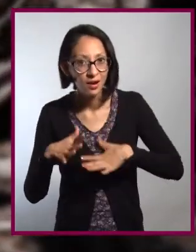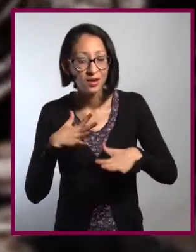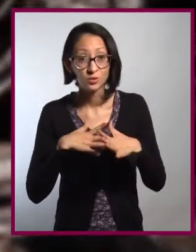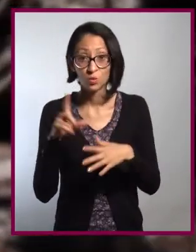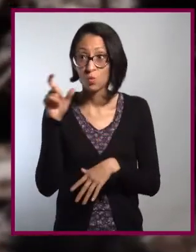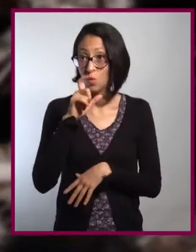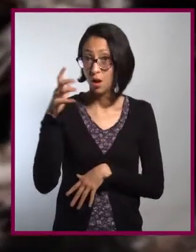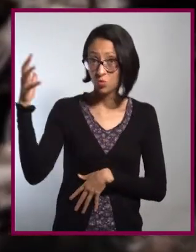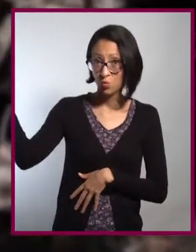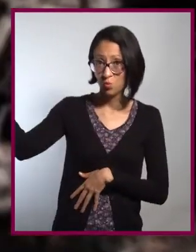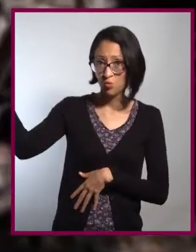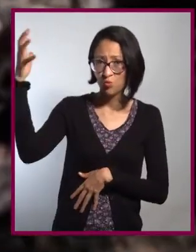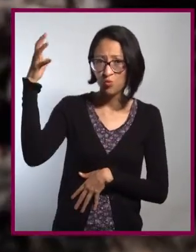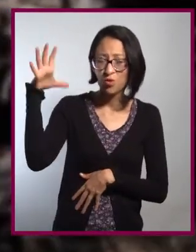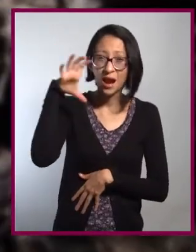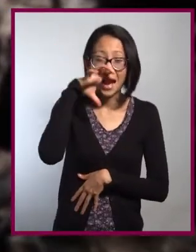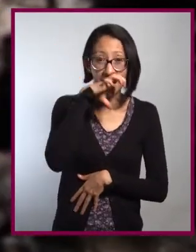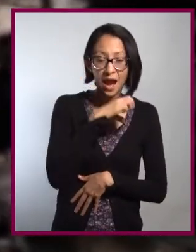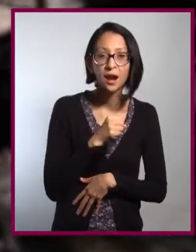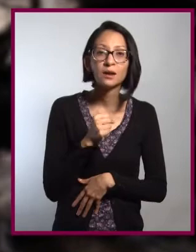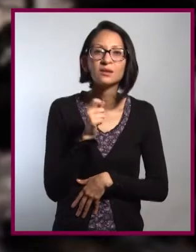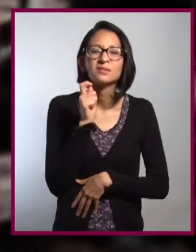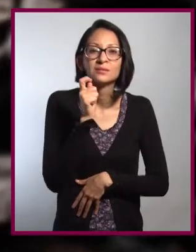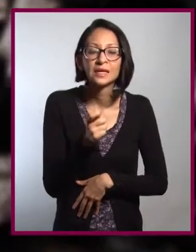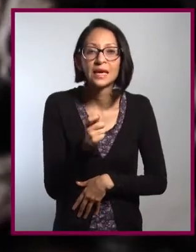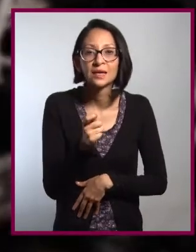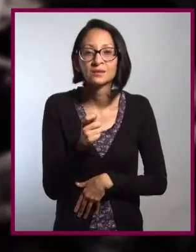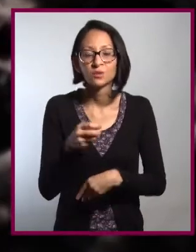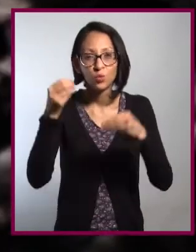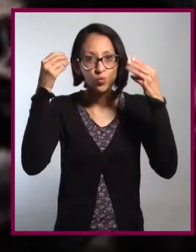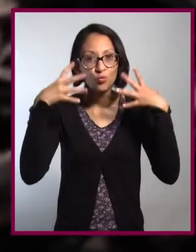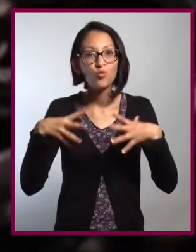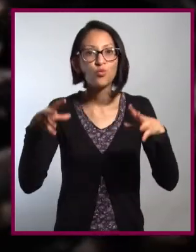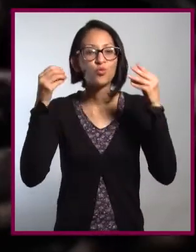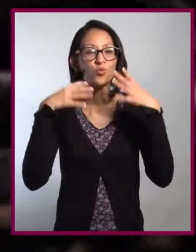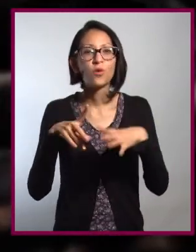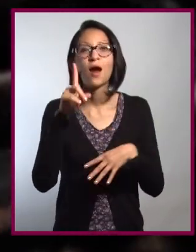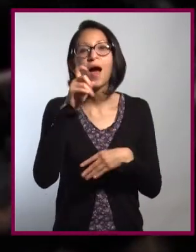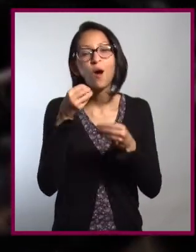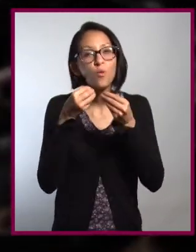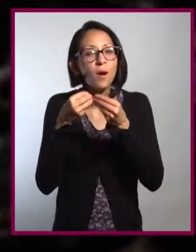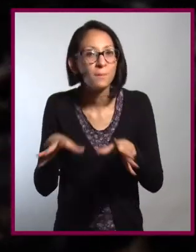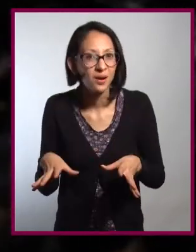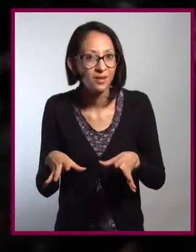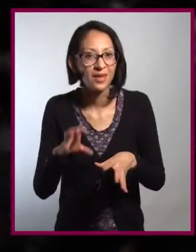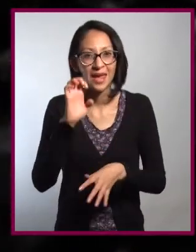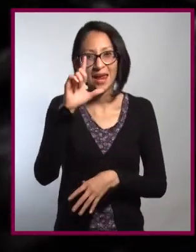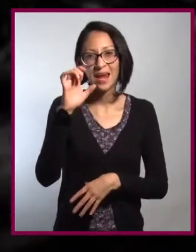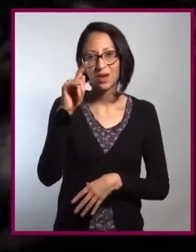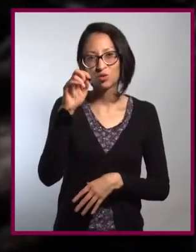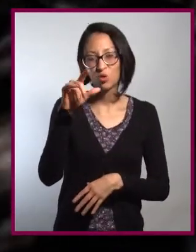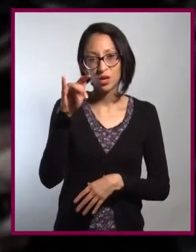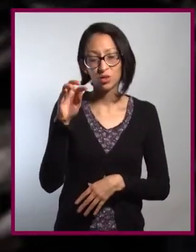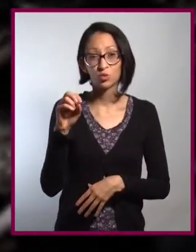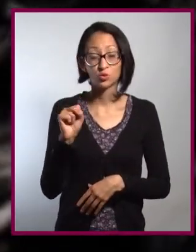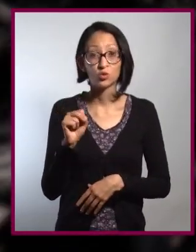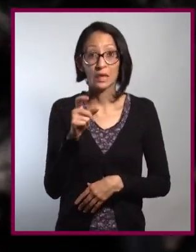fuertes ondas de calor produce la pérdida de agua y electrolitos y esto nos deja sin